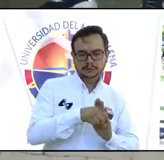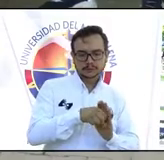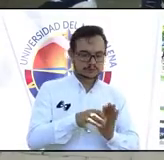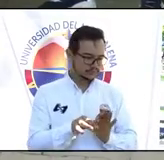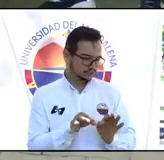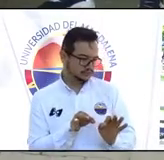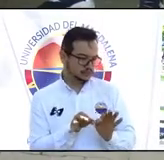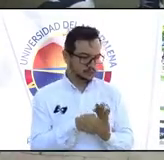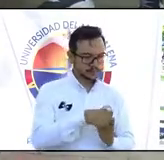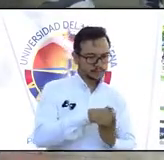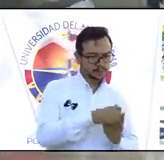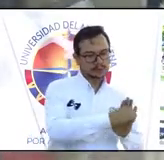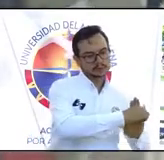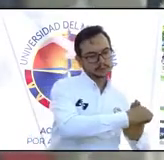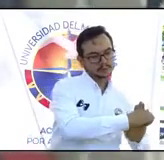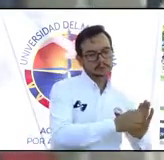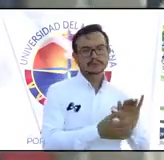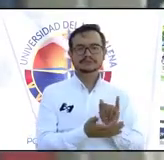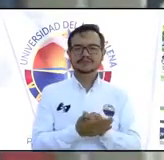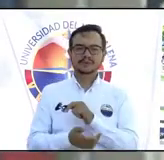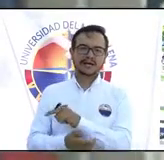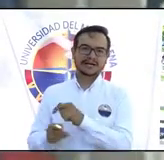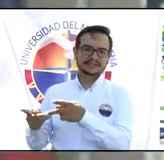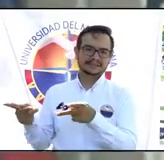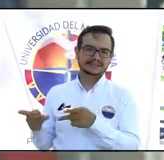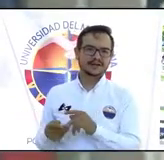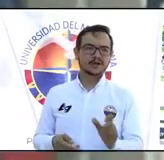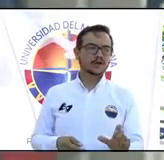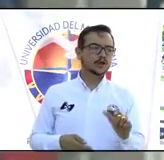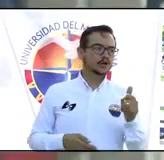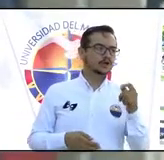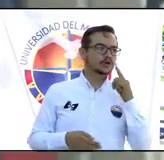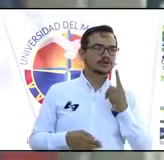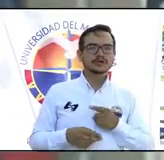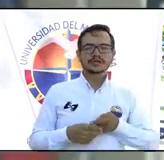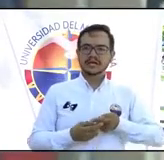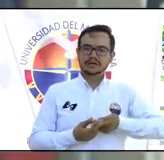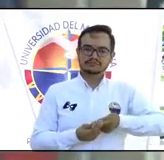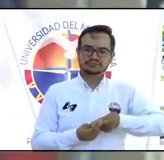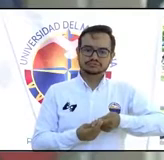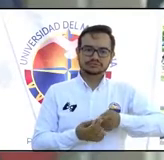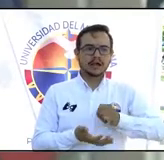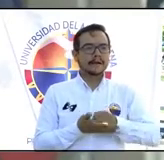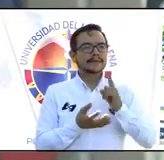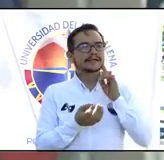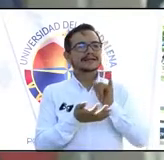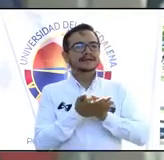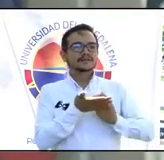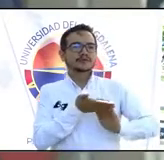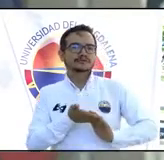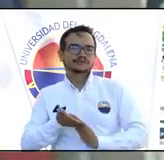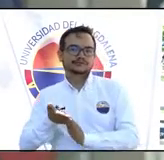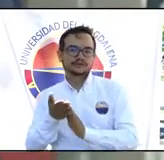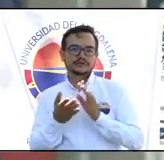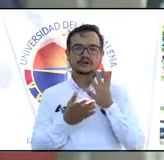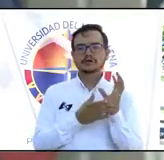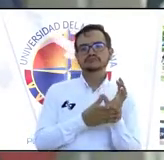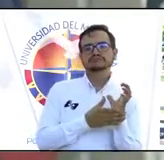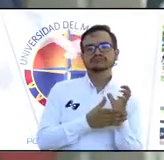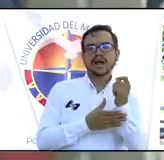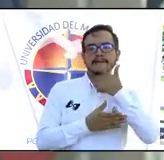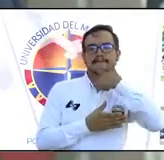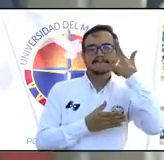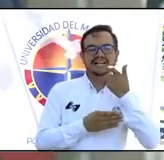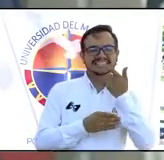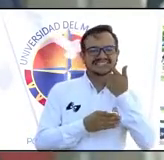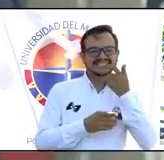de la preclínica. 2 vibradores de yeso de velocidad variable necesarios para la preparación de yeso utilizados en el vaciado